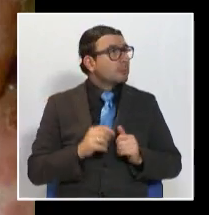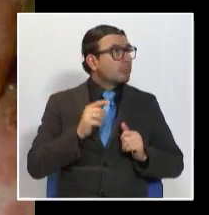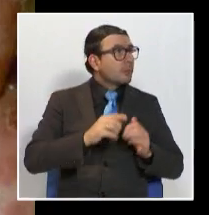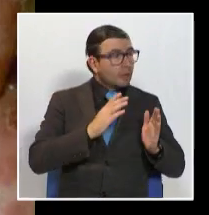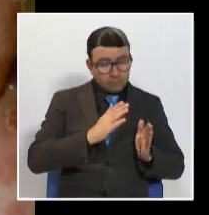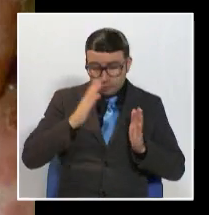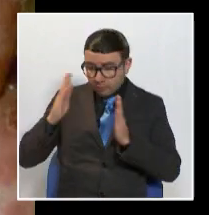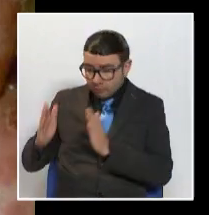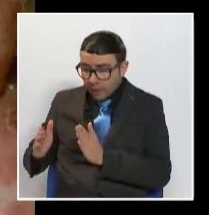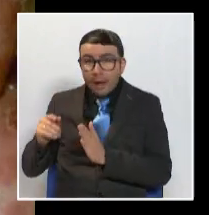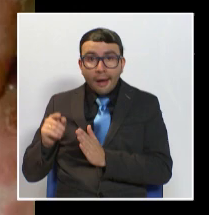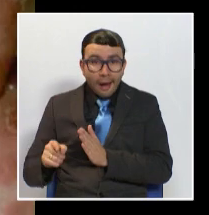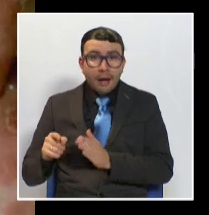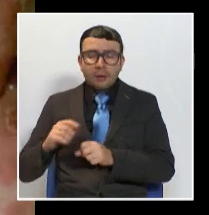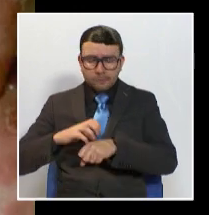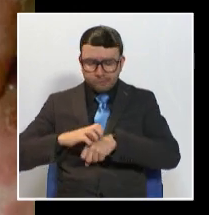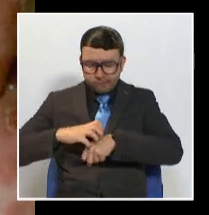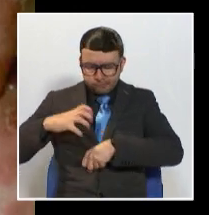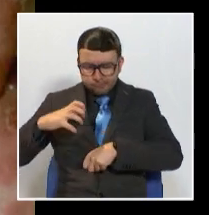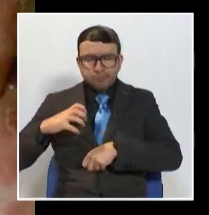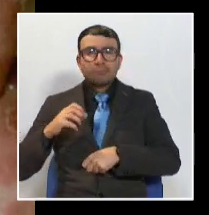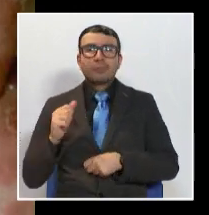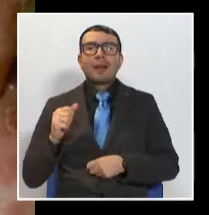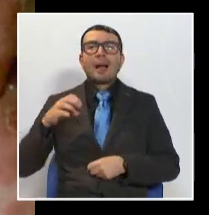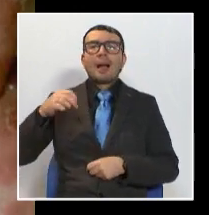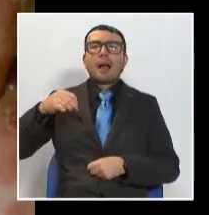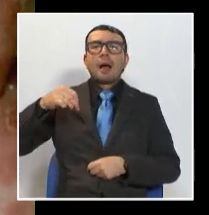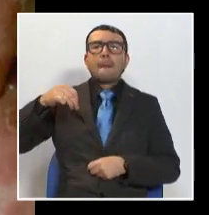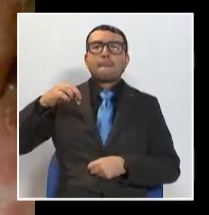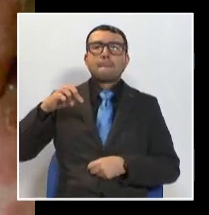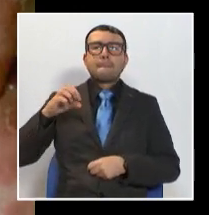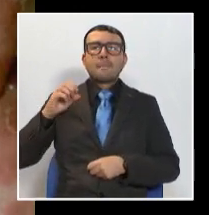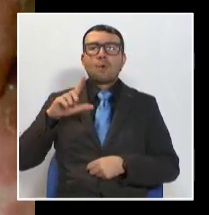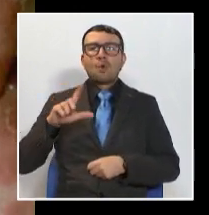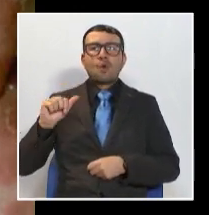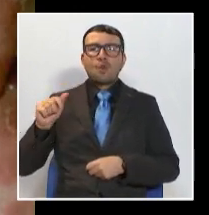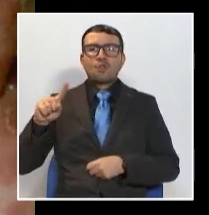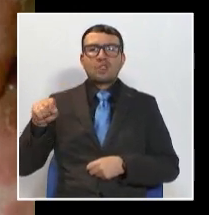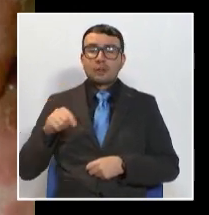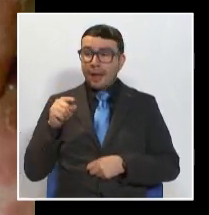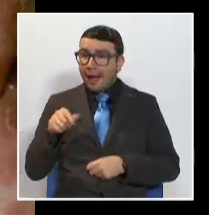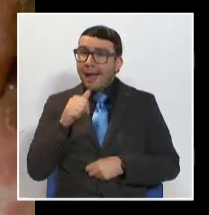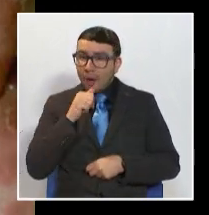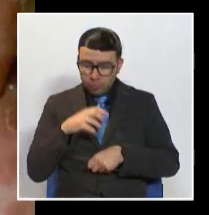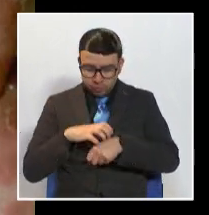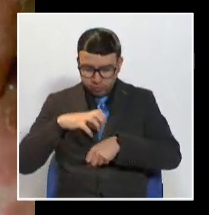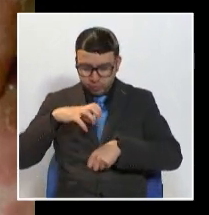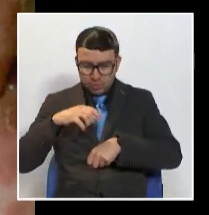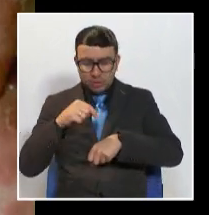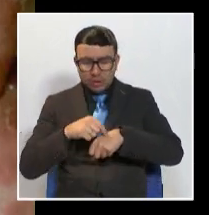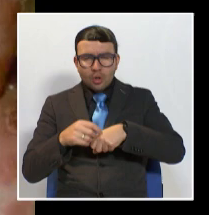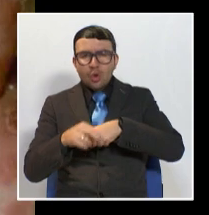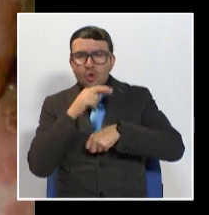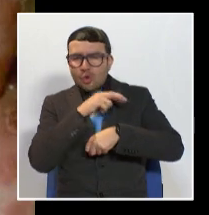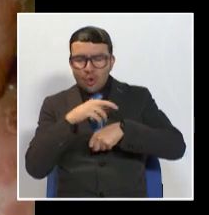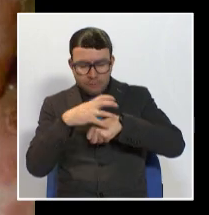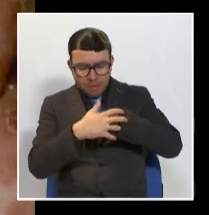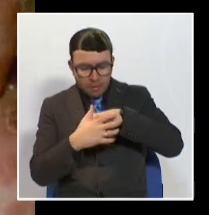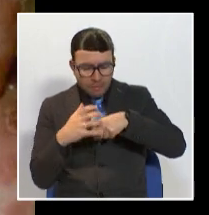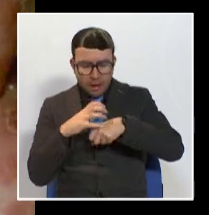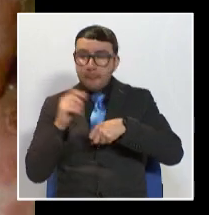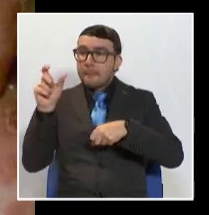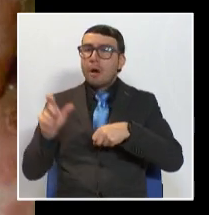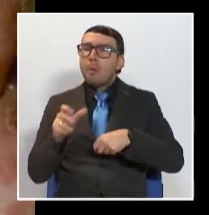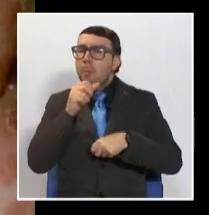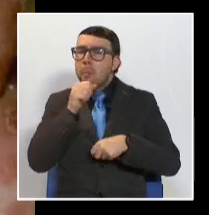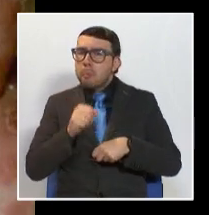que corresponden a ampollas. Esas ampollas vemos que están intactas y sobre una base como enrojecida en un paciente anciano, y en este caso